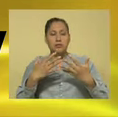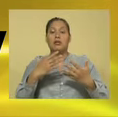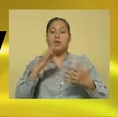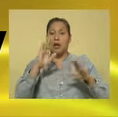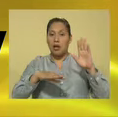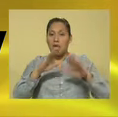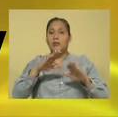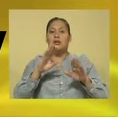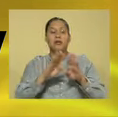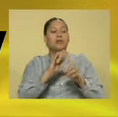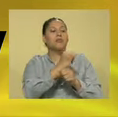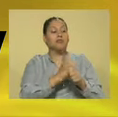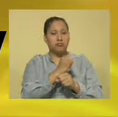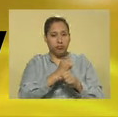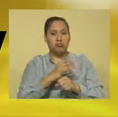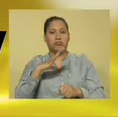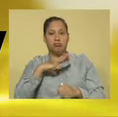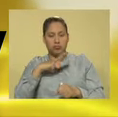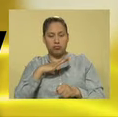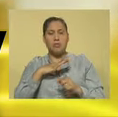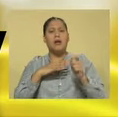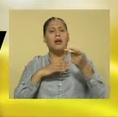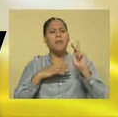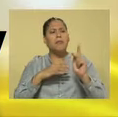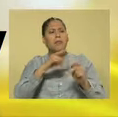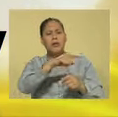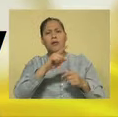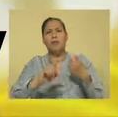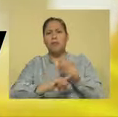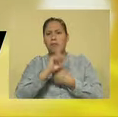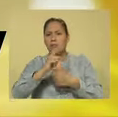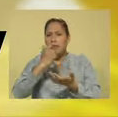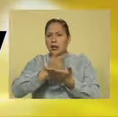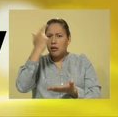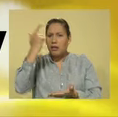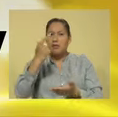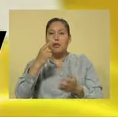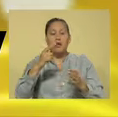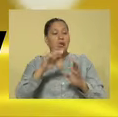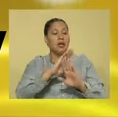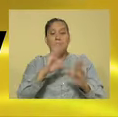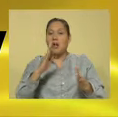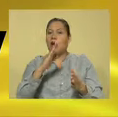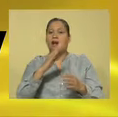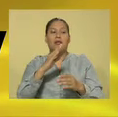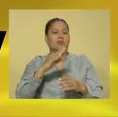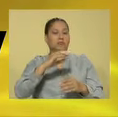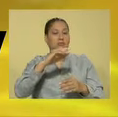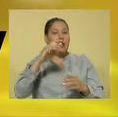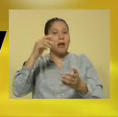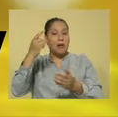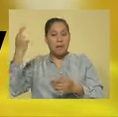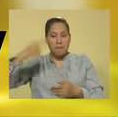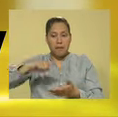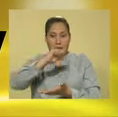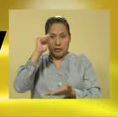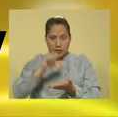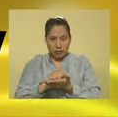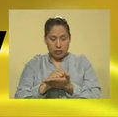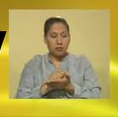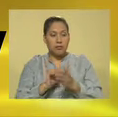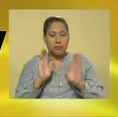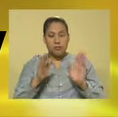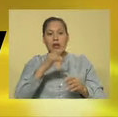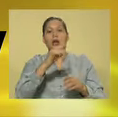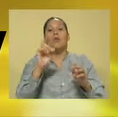pero las los delitos que se van a perseguir de oficio son cuando la víctima